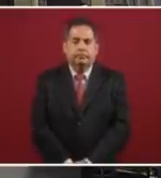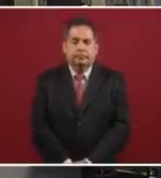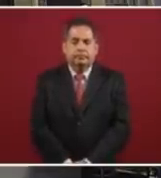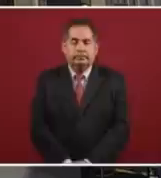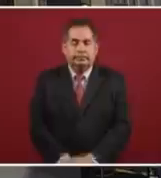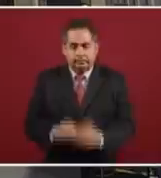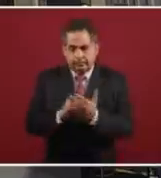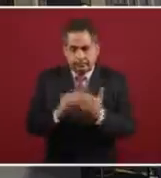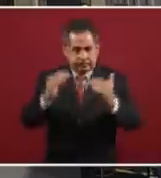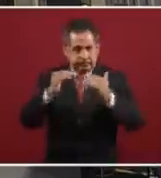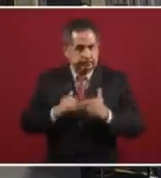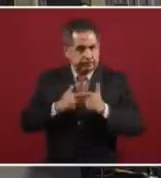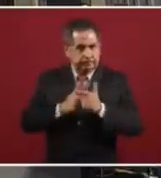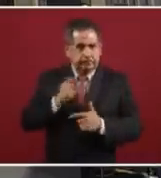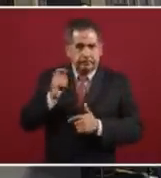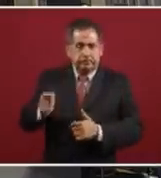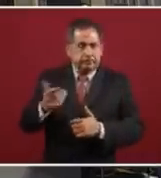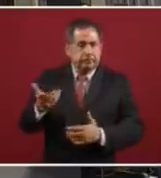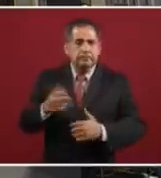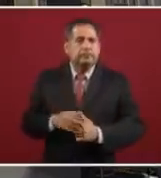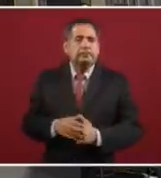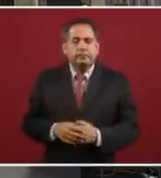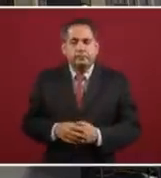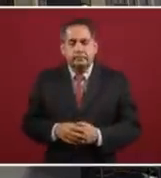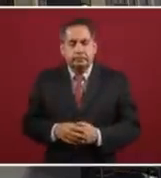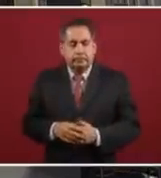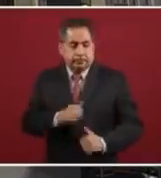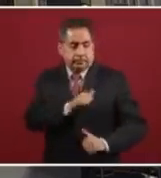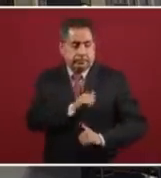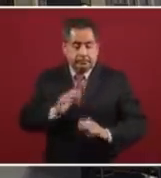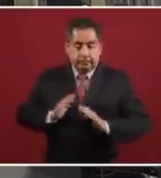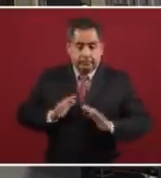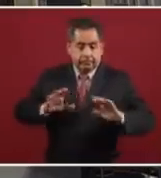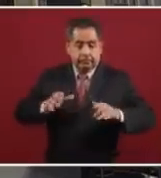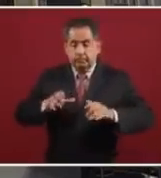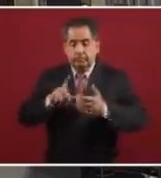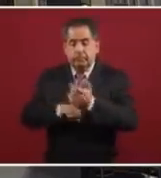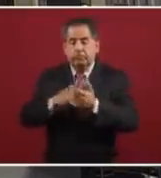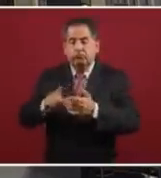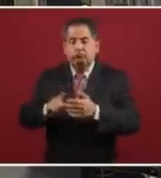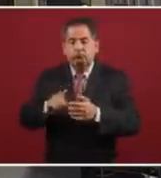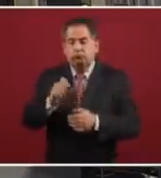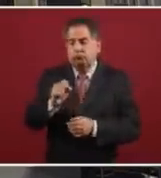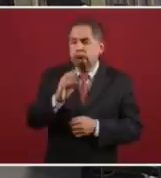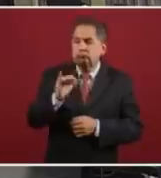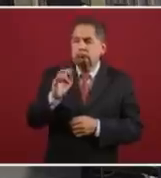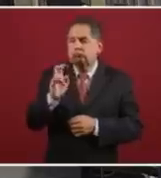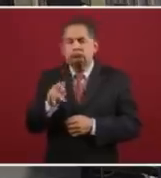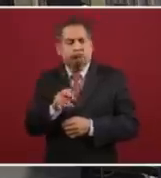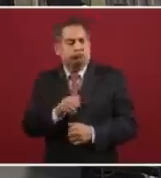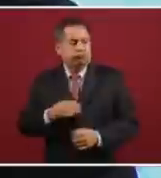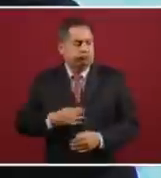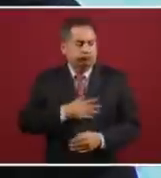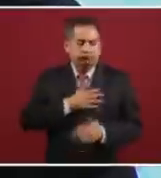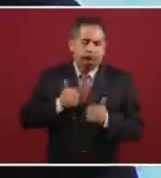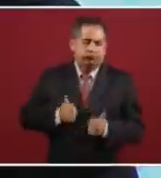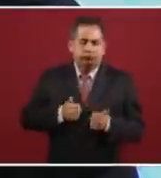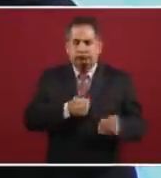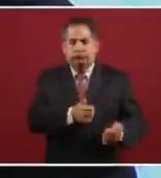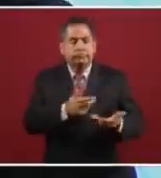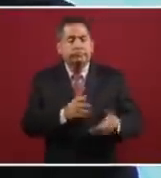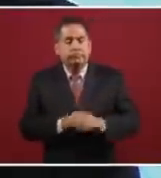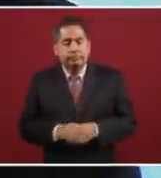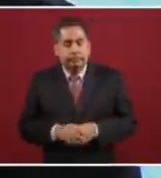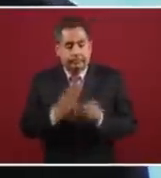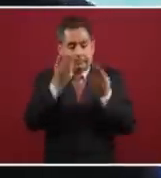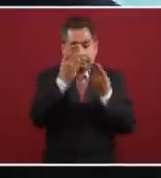Continuando con la labor que hacen las Fuerzas Armadas en cuestión de bienestar social, se les apoya al Banco